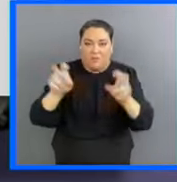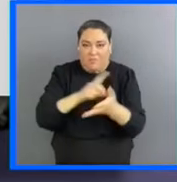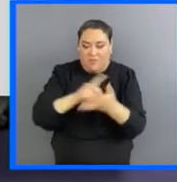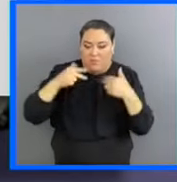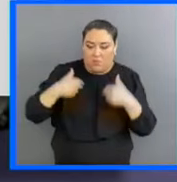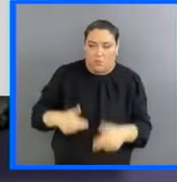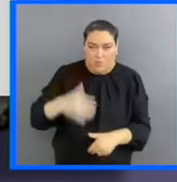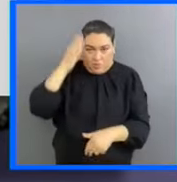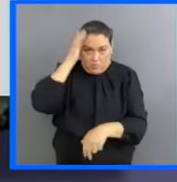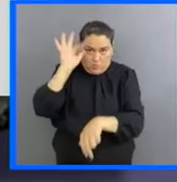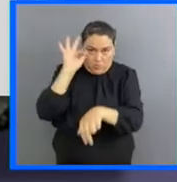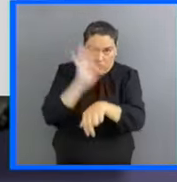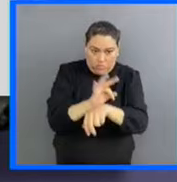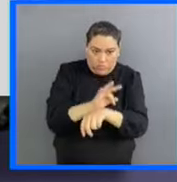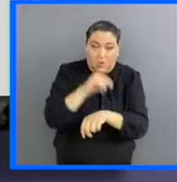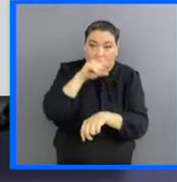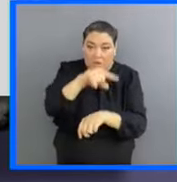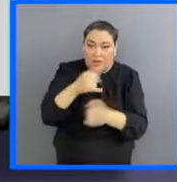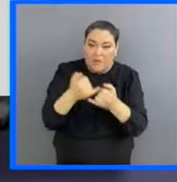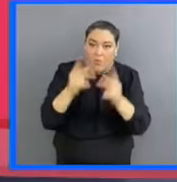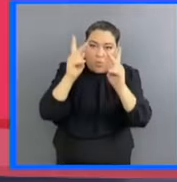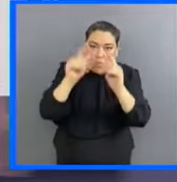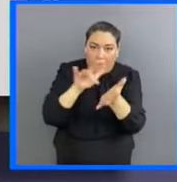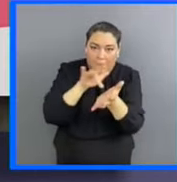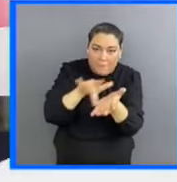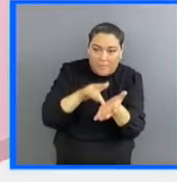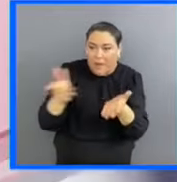la construcción de la paz y la mediación social.